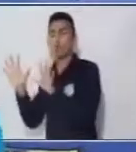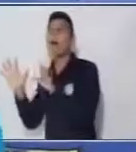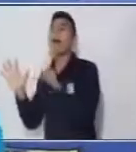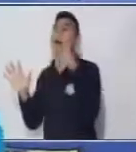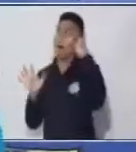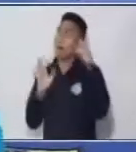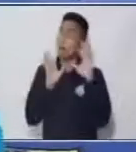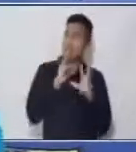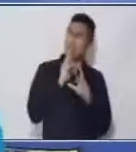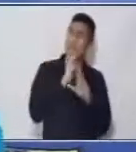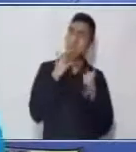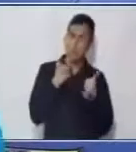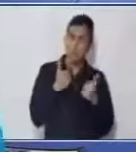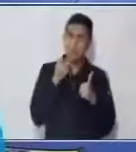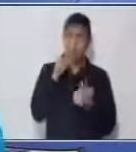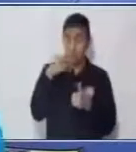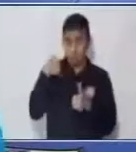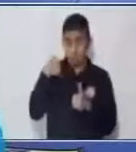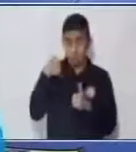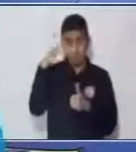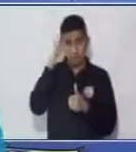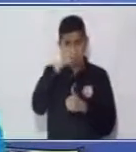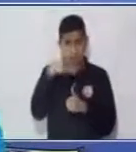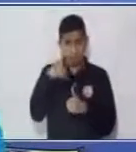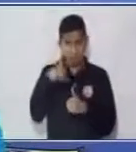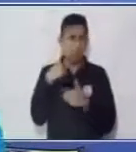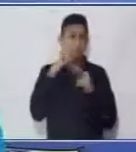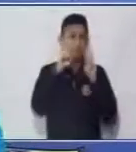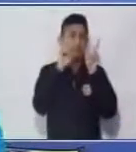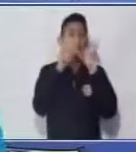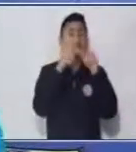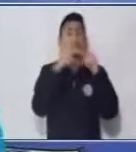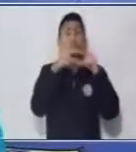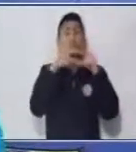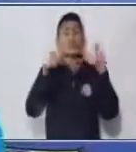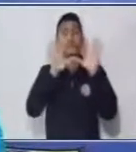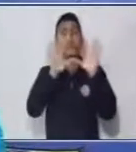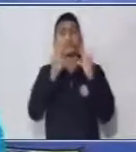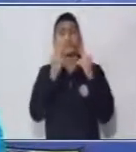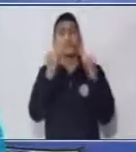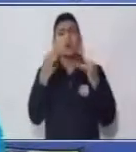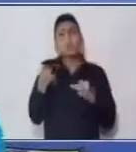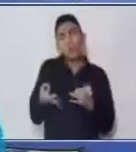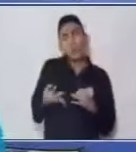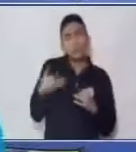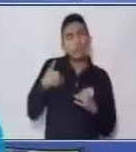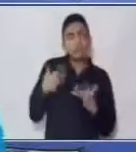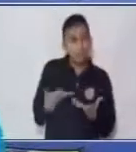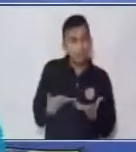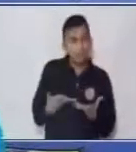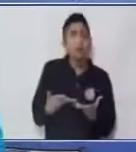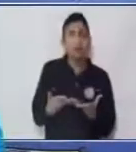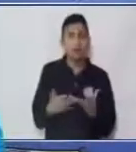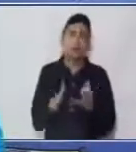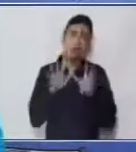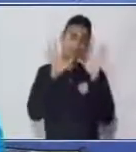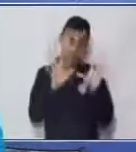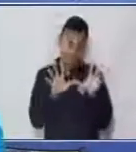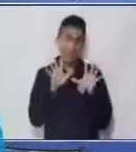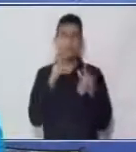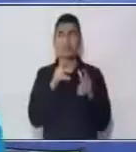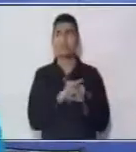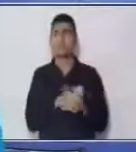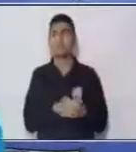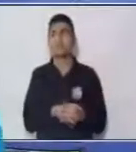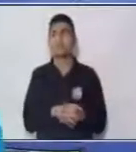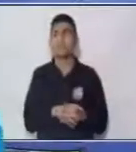diez Si nosotros tuviéramos un billete de diez ¿Cuántas monedas de diez tendríamos que tener? Diez, veinte,